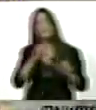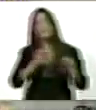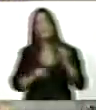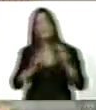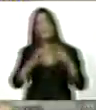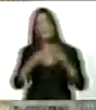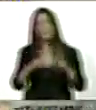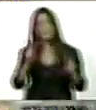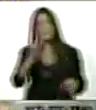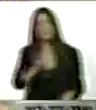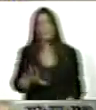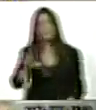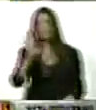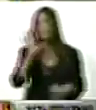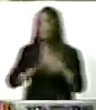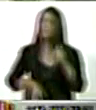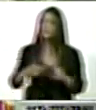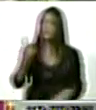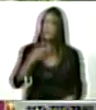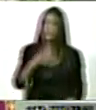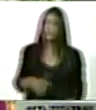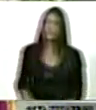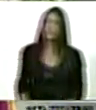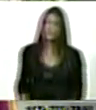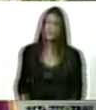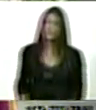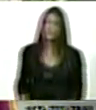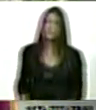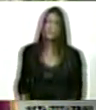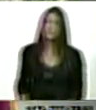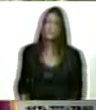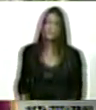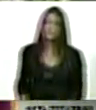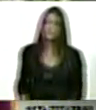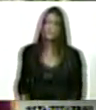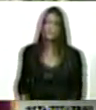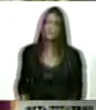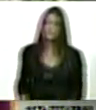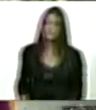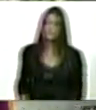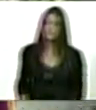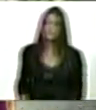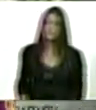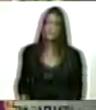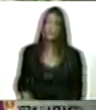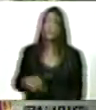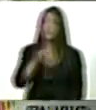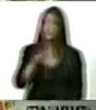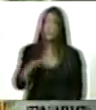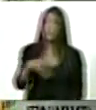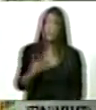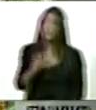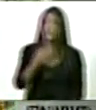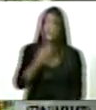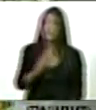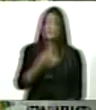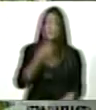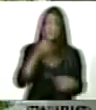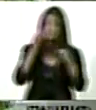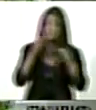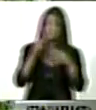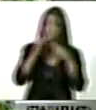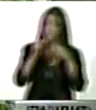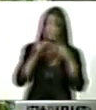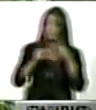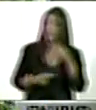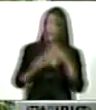paz. Última, Madeleine. ¿Cómo está? ¿Cómo le va? Bueno, precisamente le iba a preguntar si se podía hablar de detalles de esto